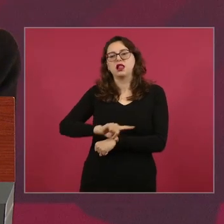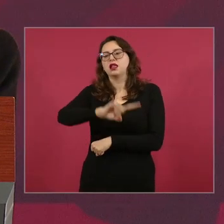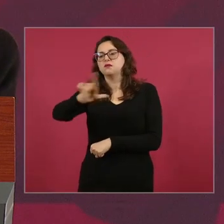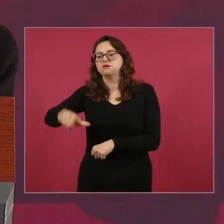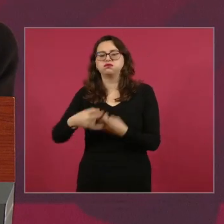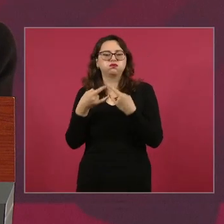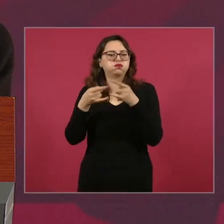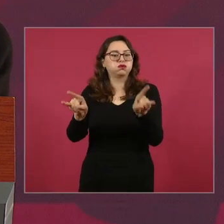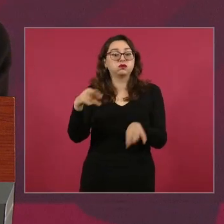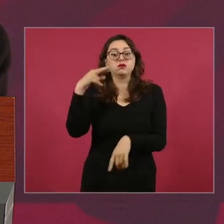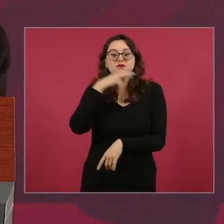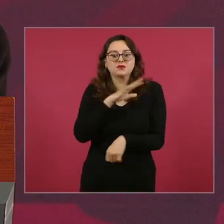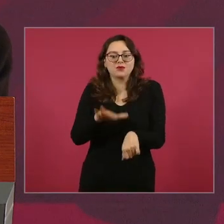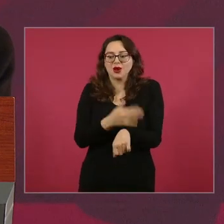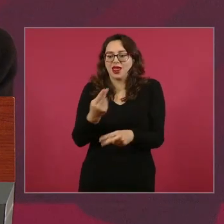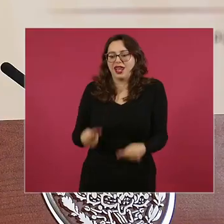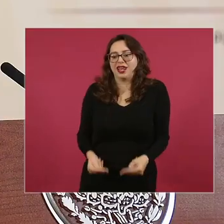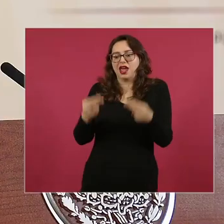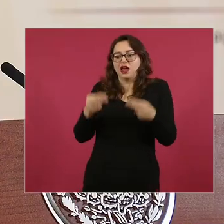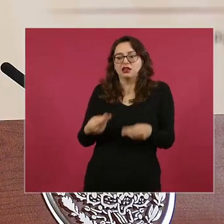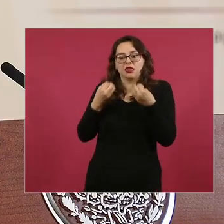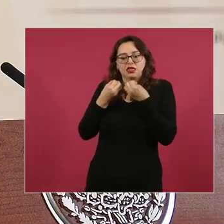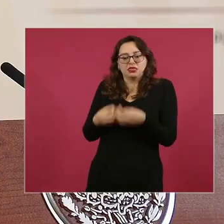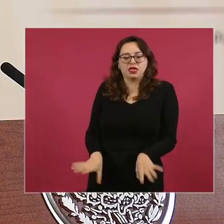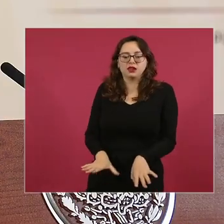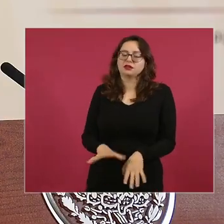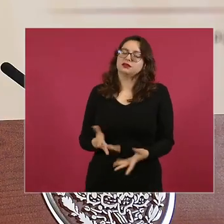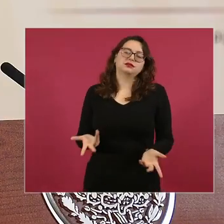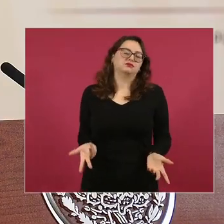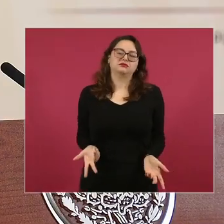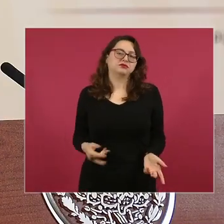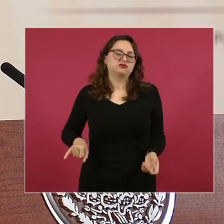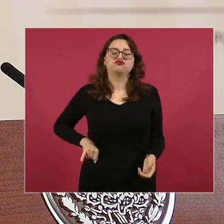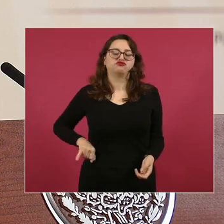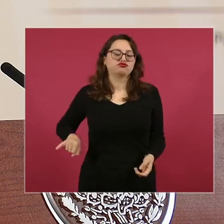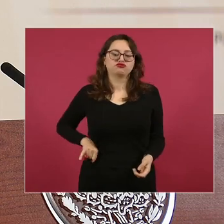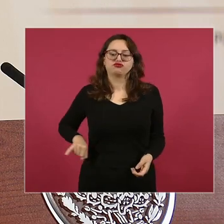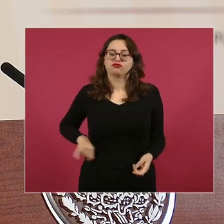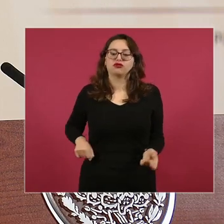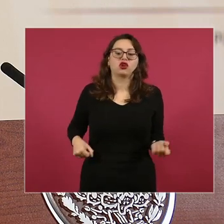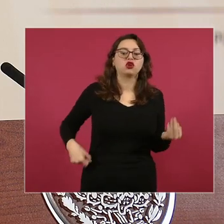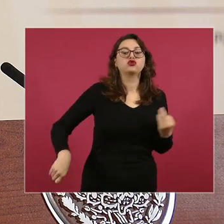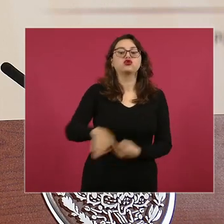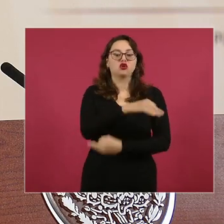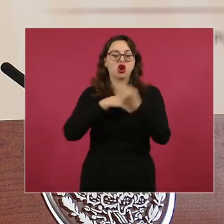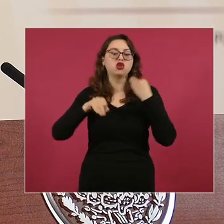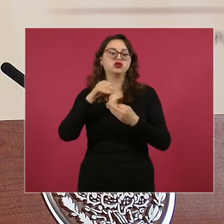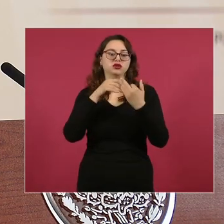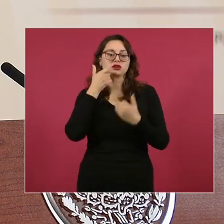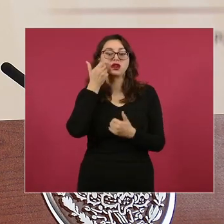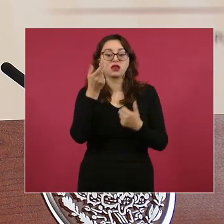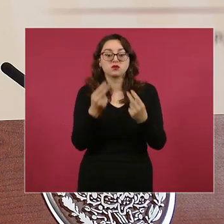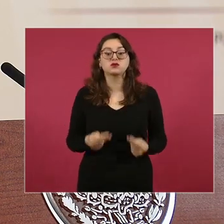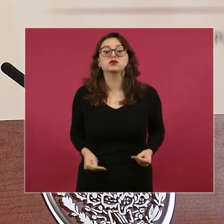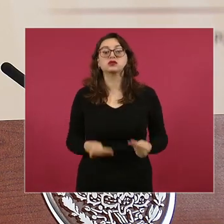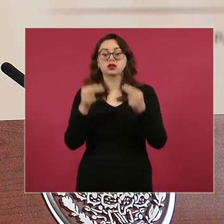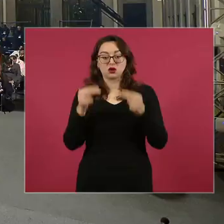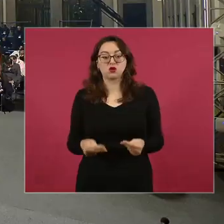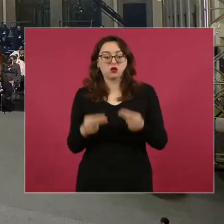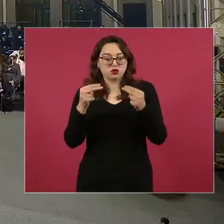porque a todos nos conviene que se mantenga la comunicación por